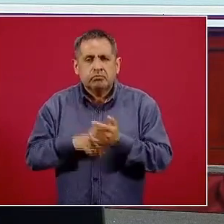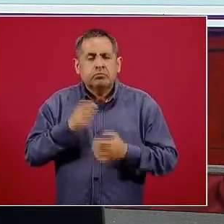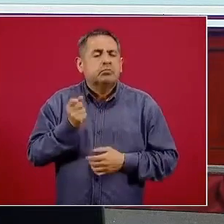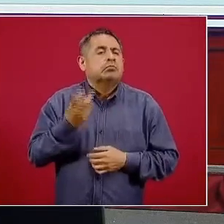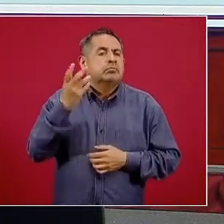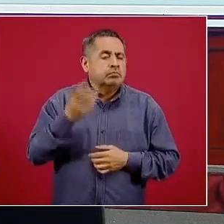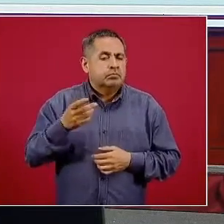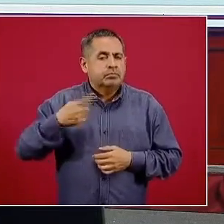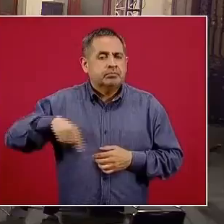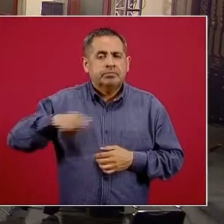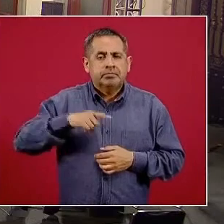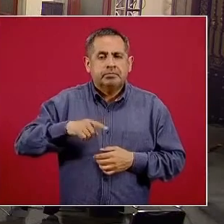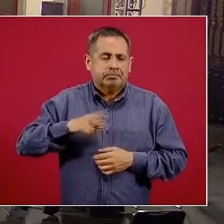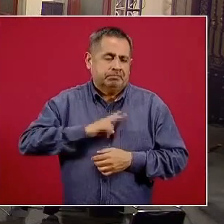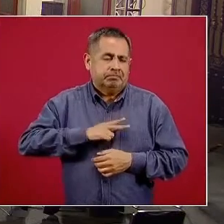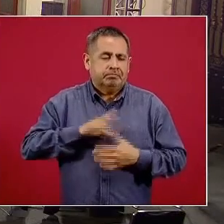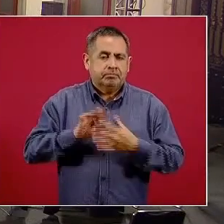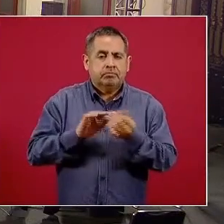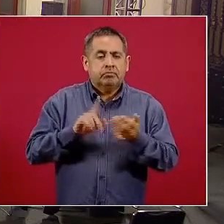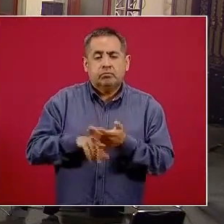virus respiratorios,